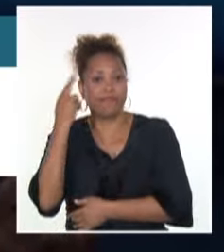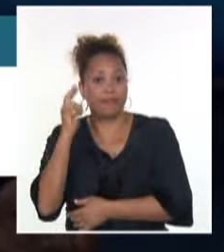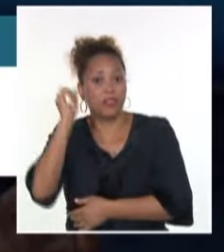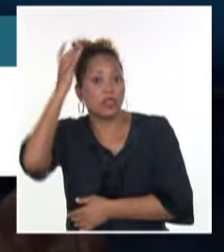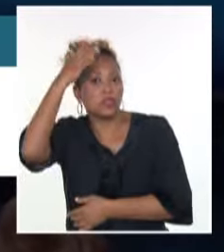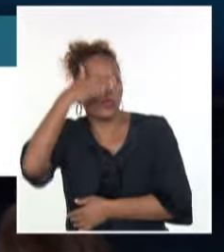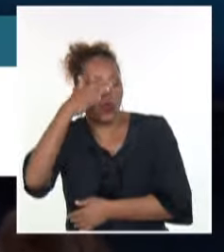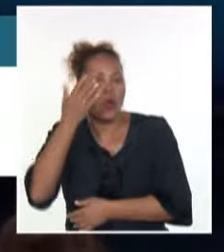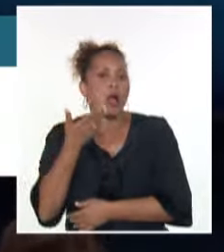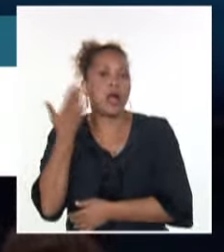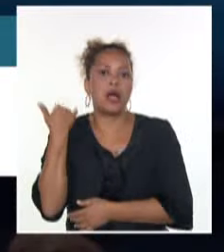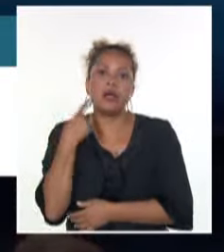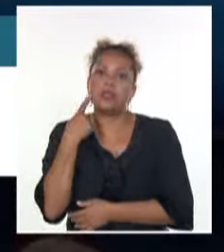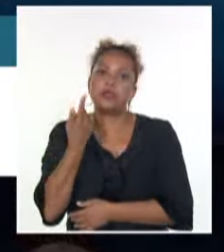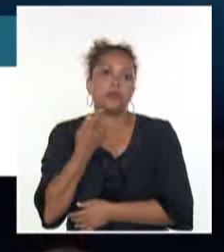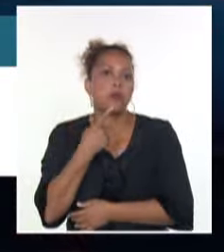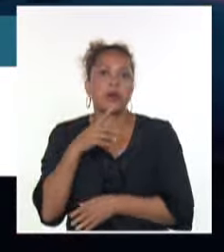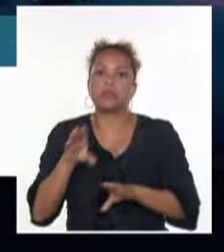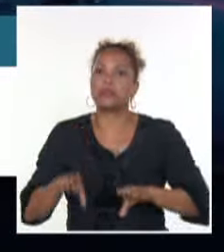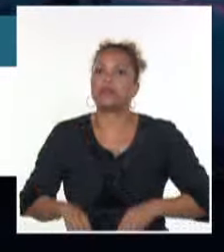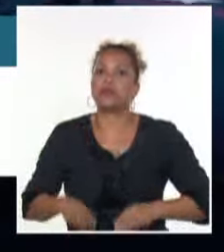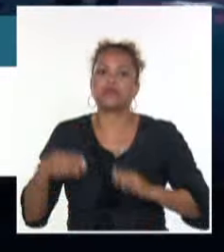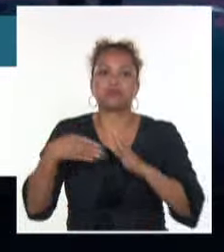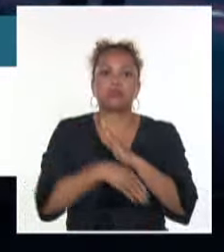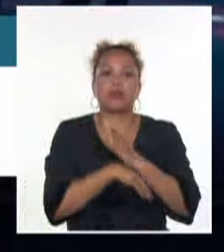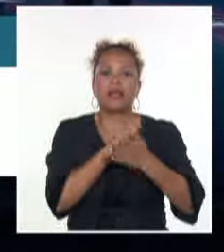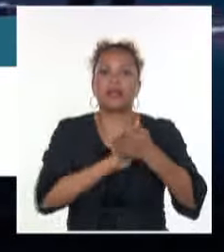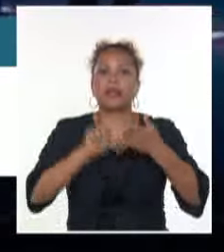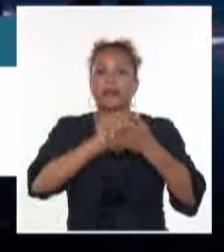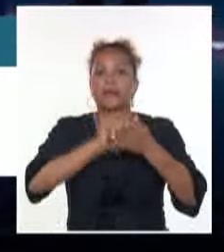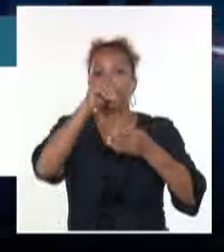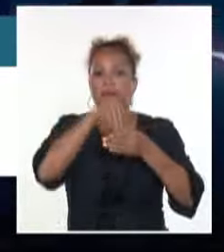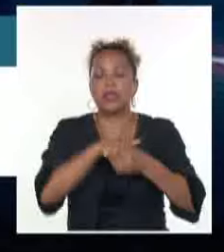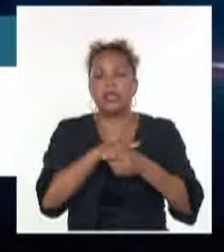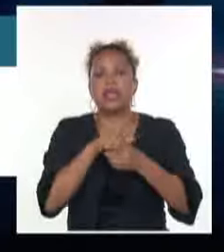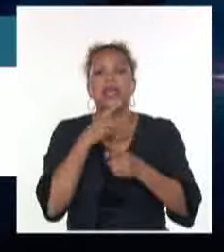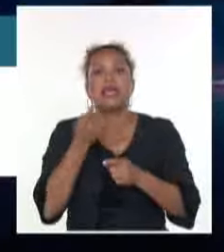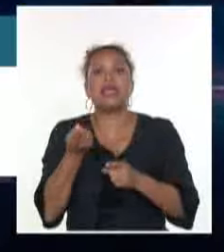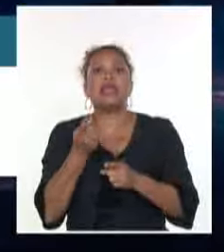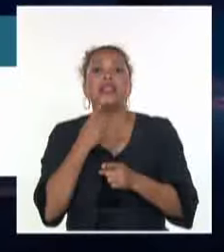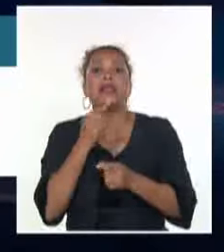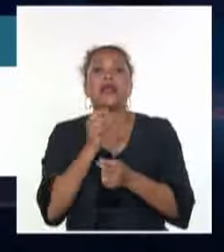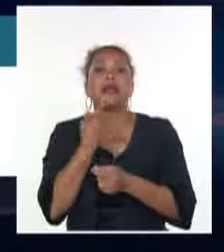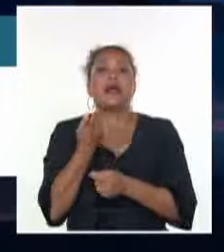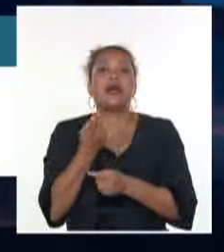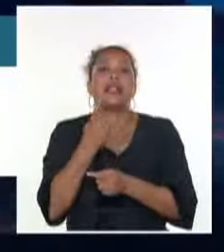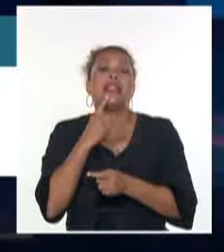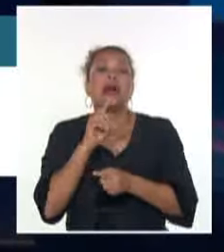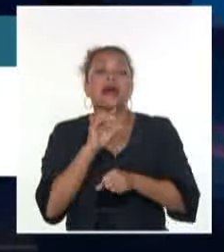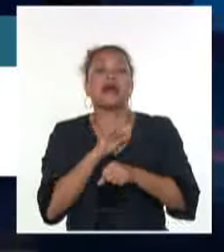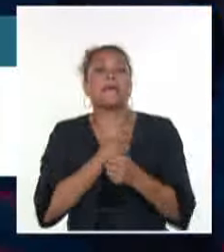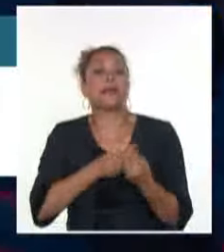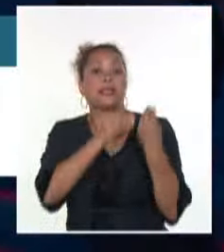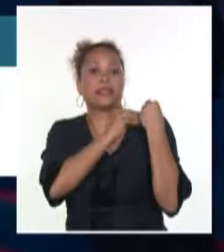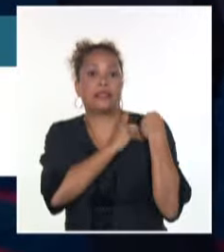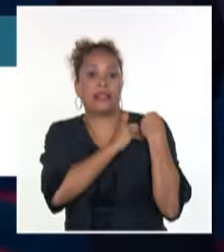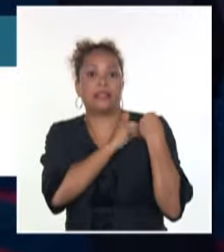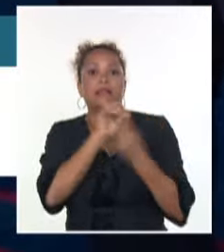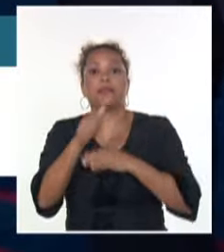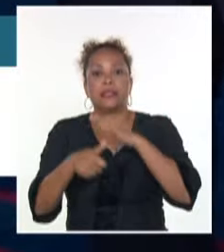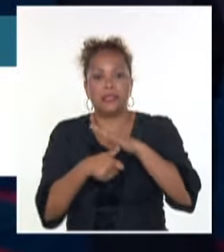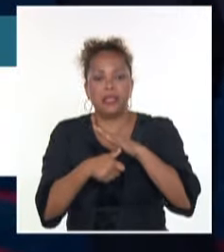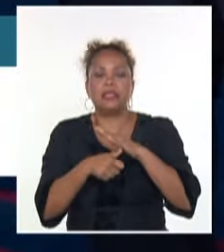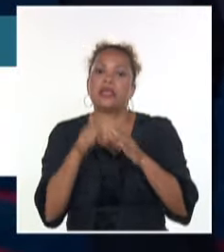a reconocer su derrota en los comicios de 2020 e intentó sabotear la toma de posesión de Biden en enero del año siguiente. Con